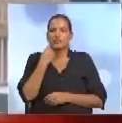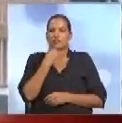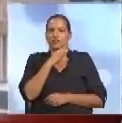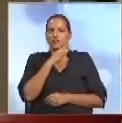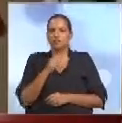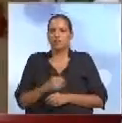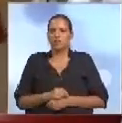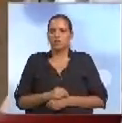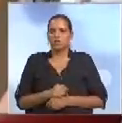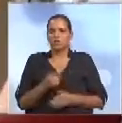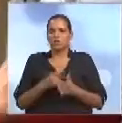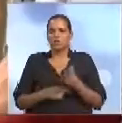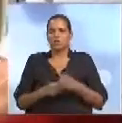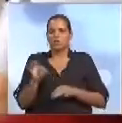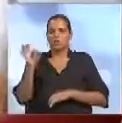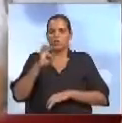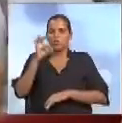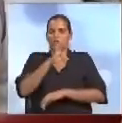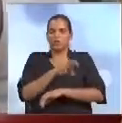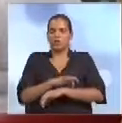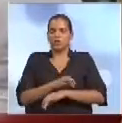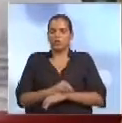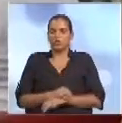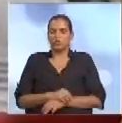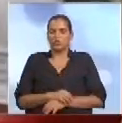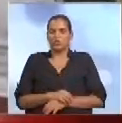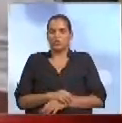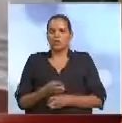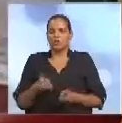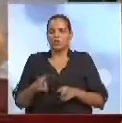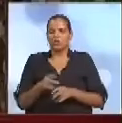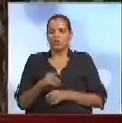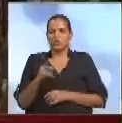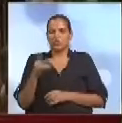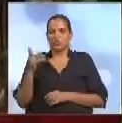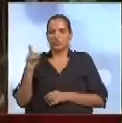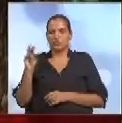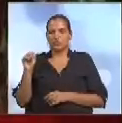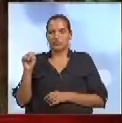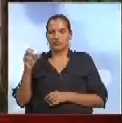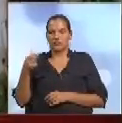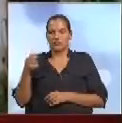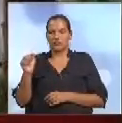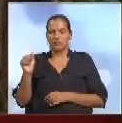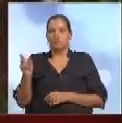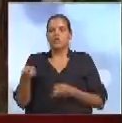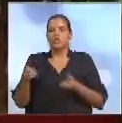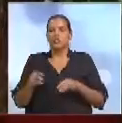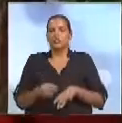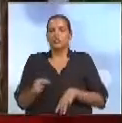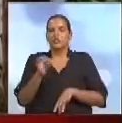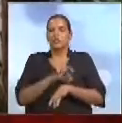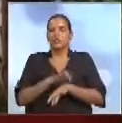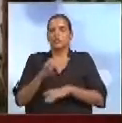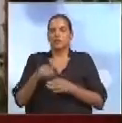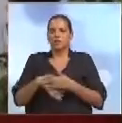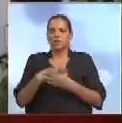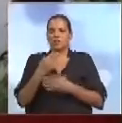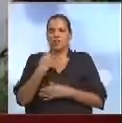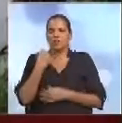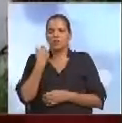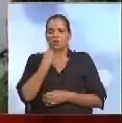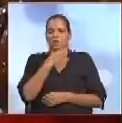vectorial, ya que el mosquito Aedes aegypti, transmisor del dengue y chikungunya, también es el portador del